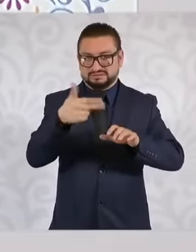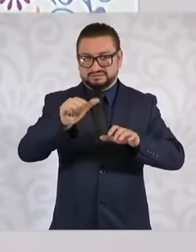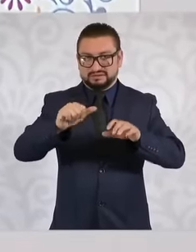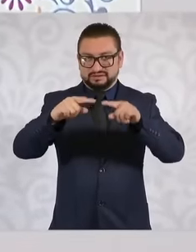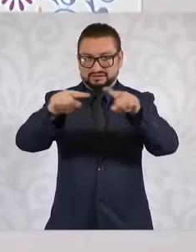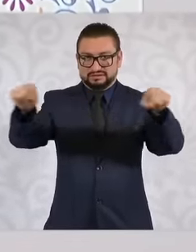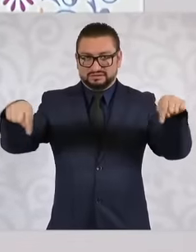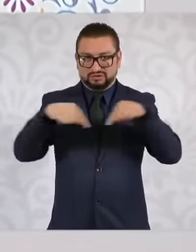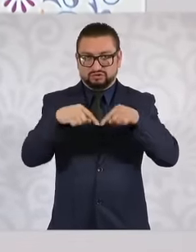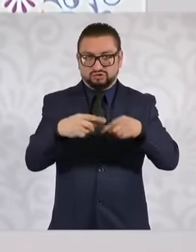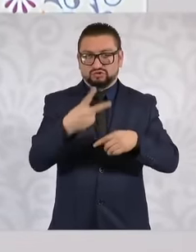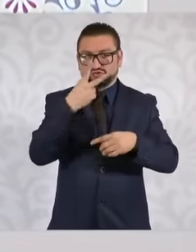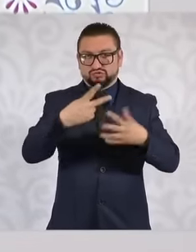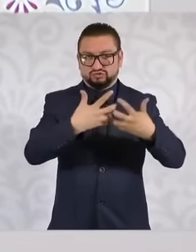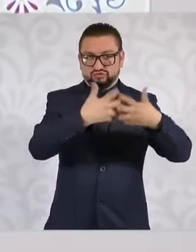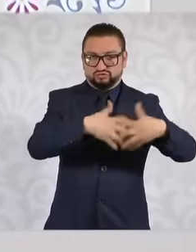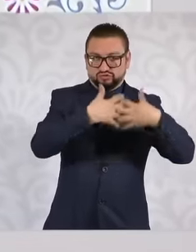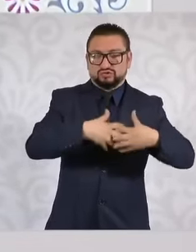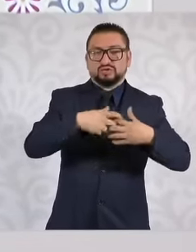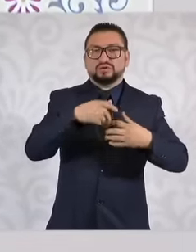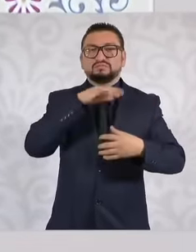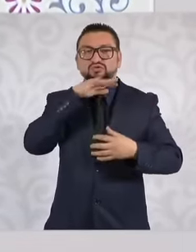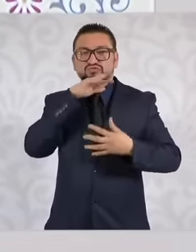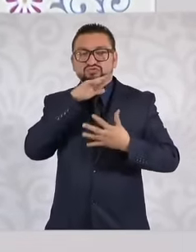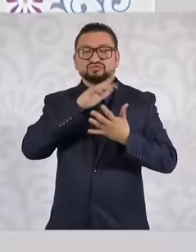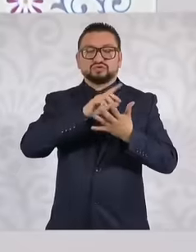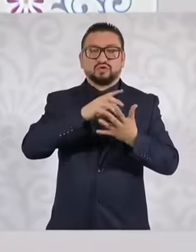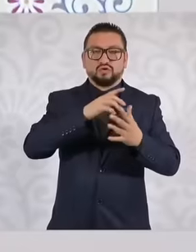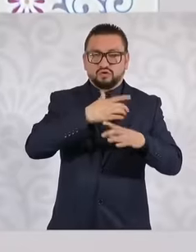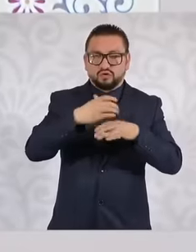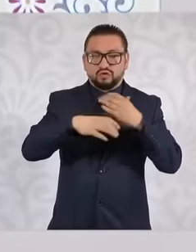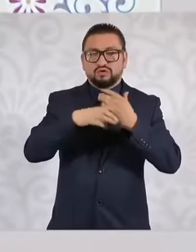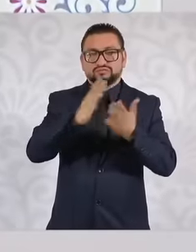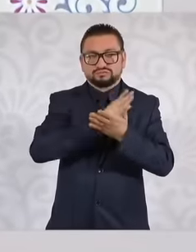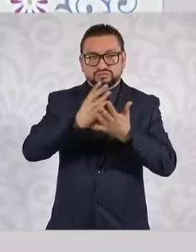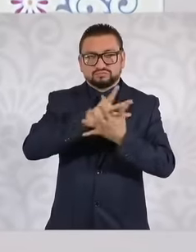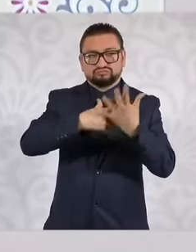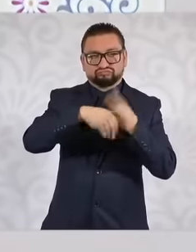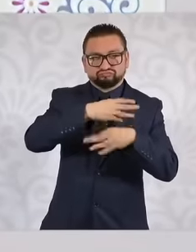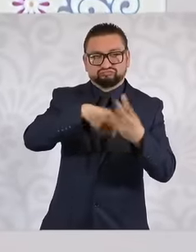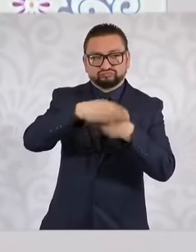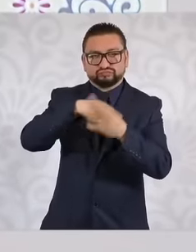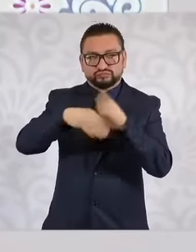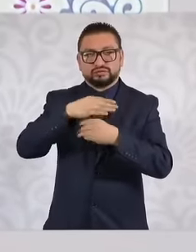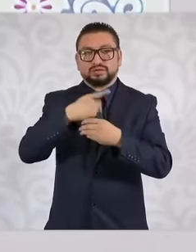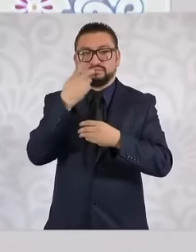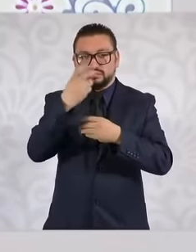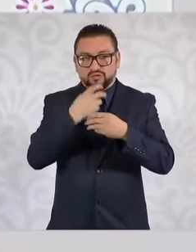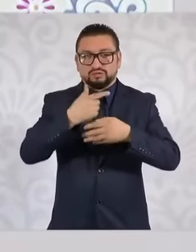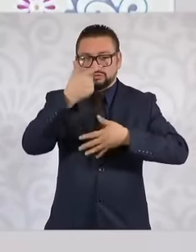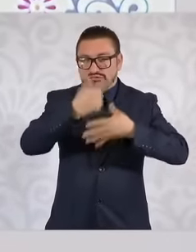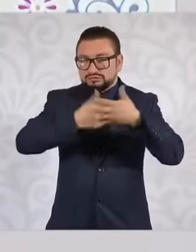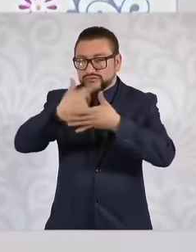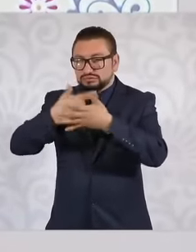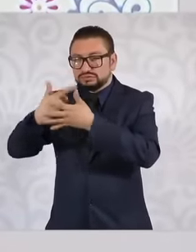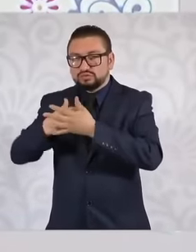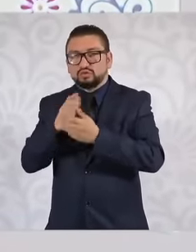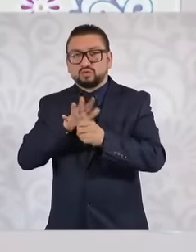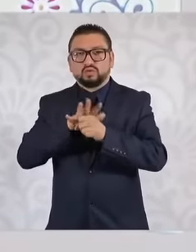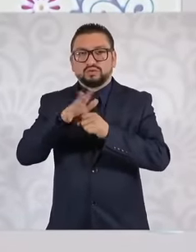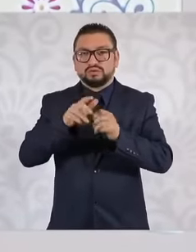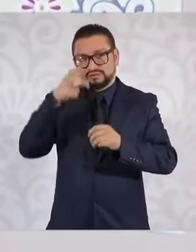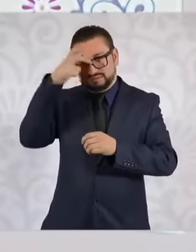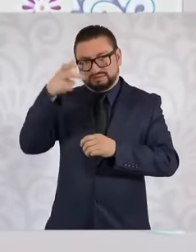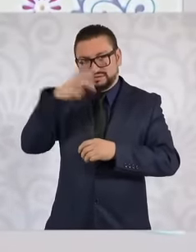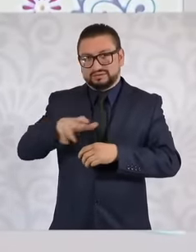establecer 2 plantas recicladoras, y para ello estamos haciendo ya un inventario de los residuos del estado de